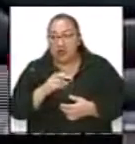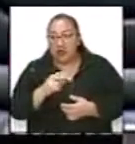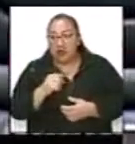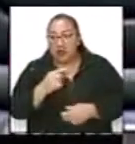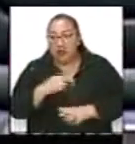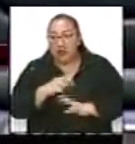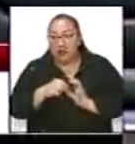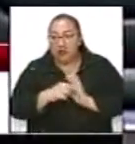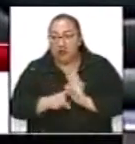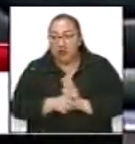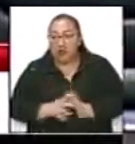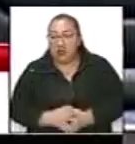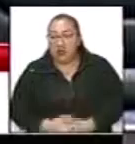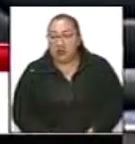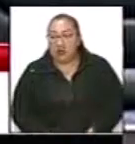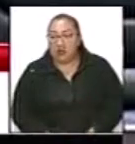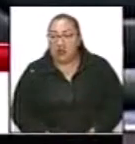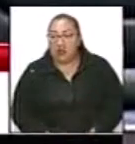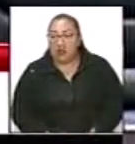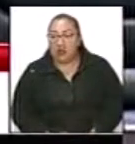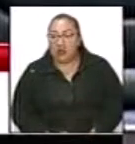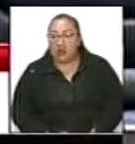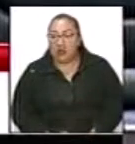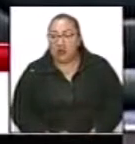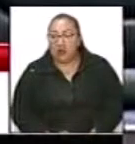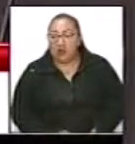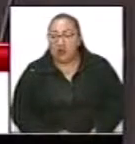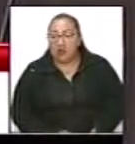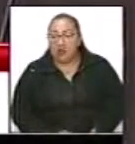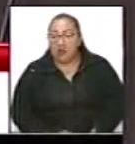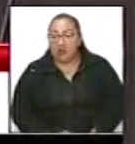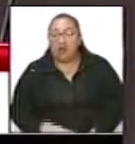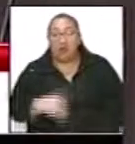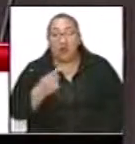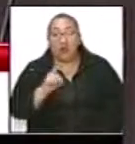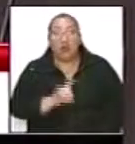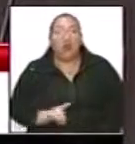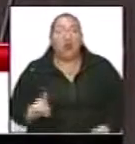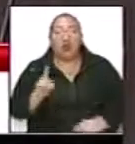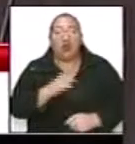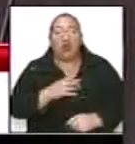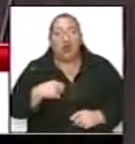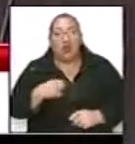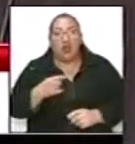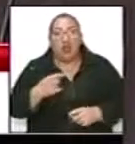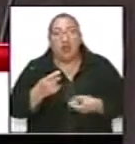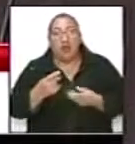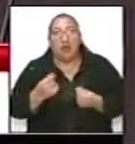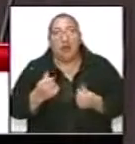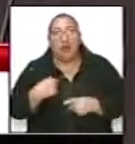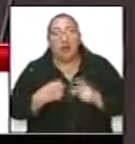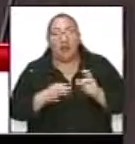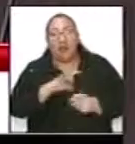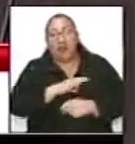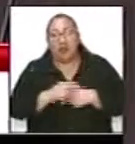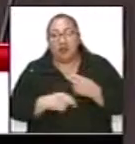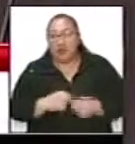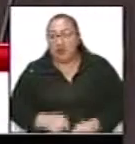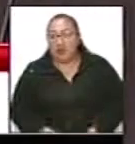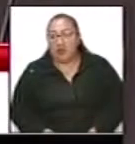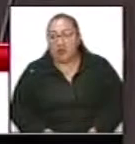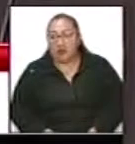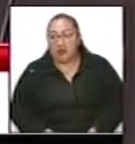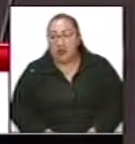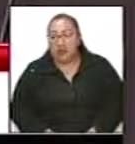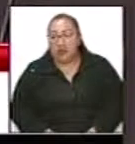proyecto de ley. ¿Podrían algunos decir que se están utilizando recursos del Estado para premiar a deportistas nacionales?